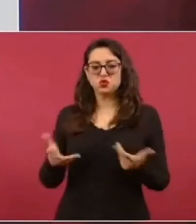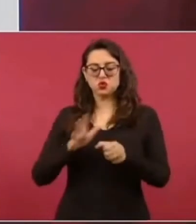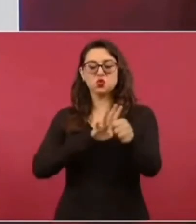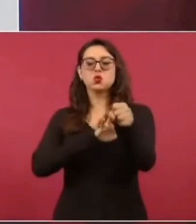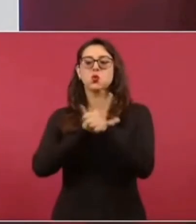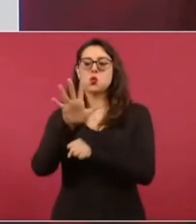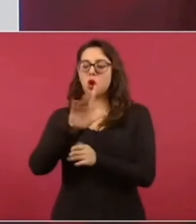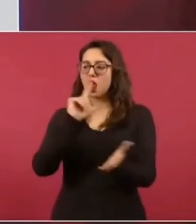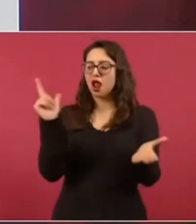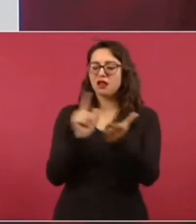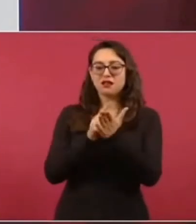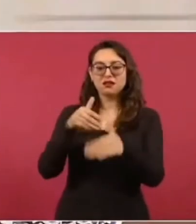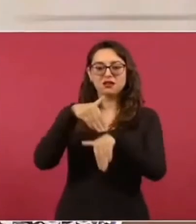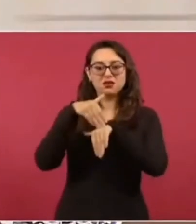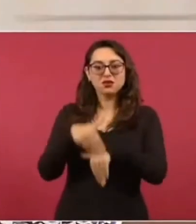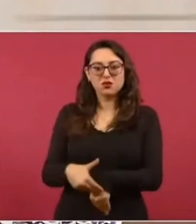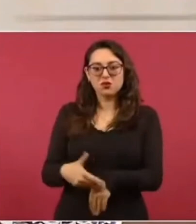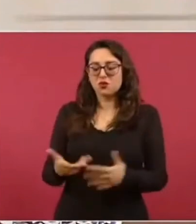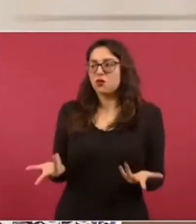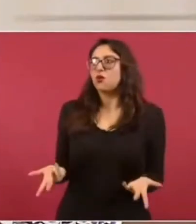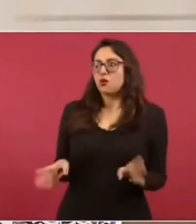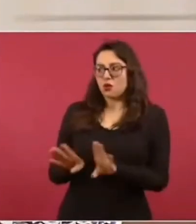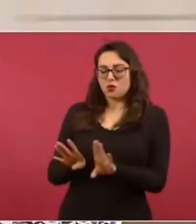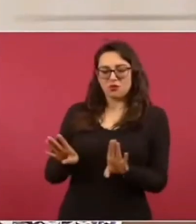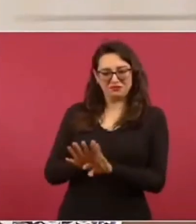de chueco.